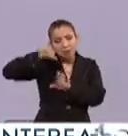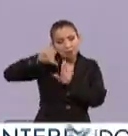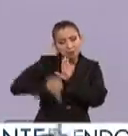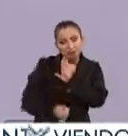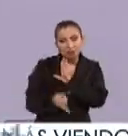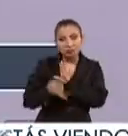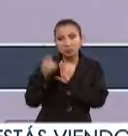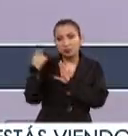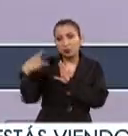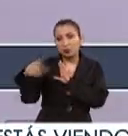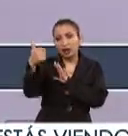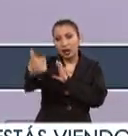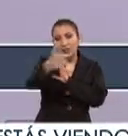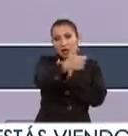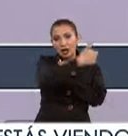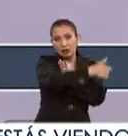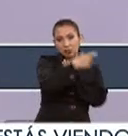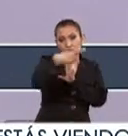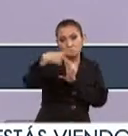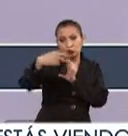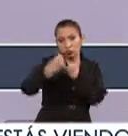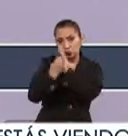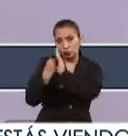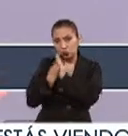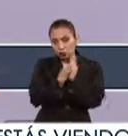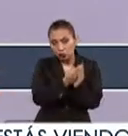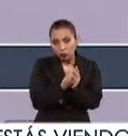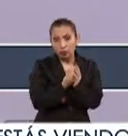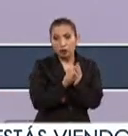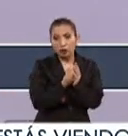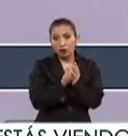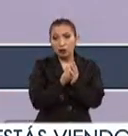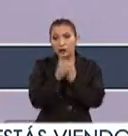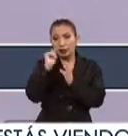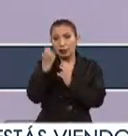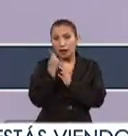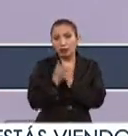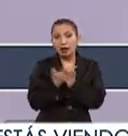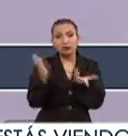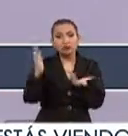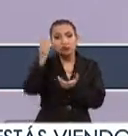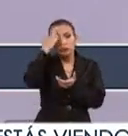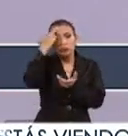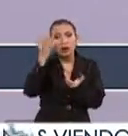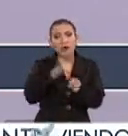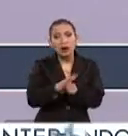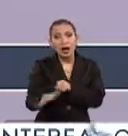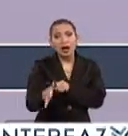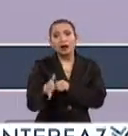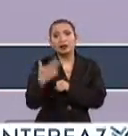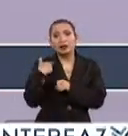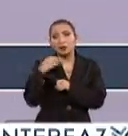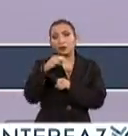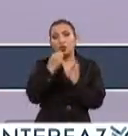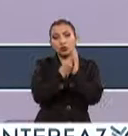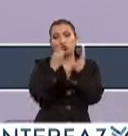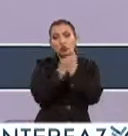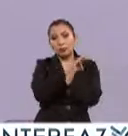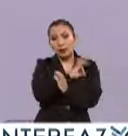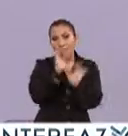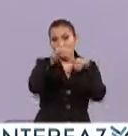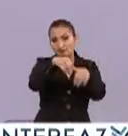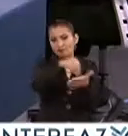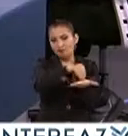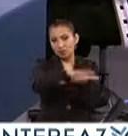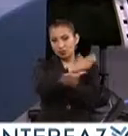profundicemos más sobre cada uno de estos trabajos y por supuesto más del Tecnológico, que nos recuerde cuáles son los MOOCs que pueden